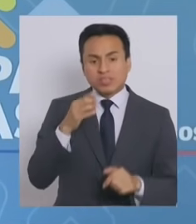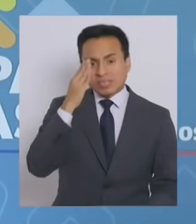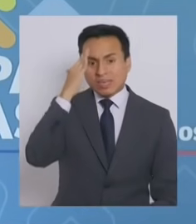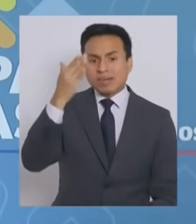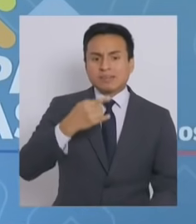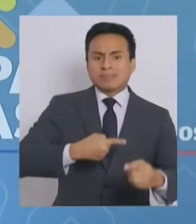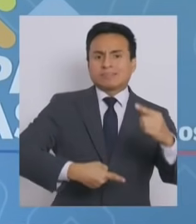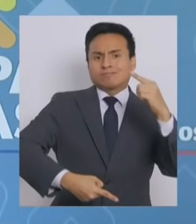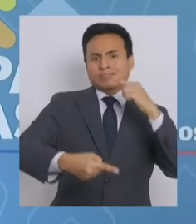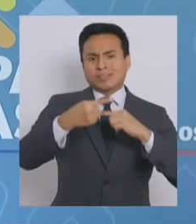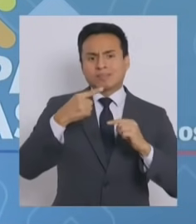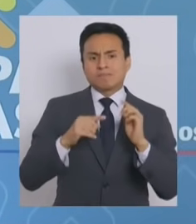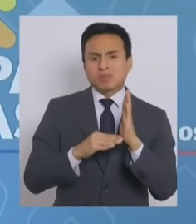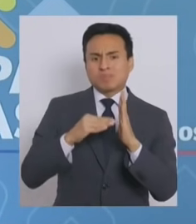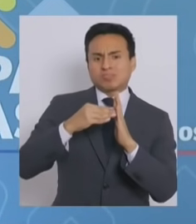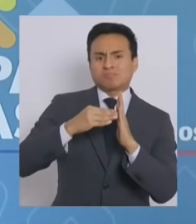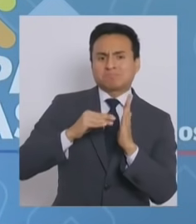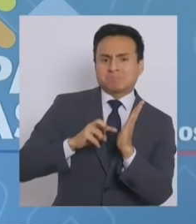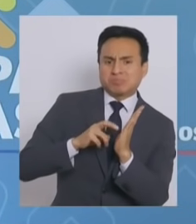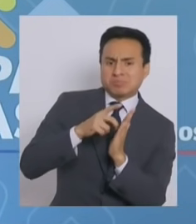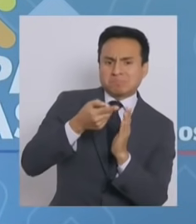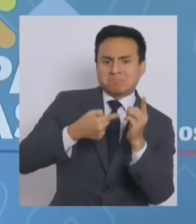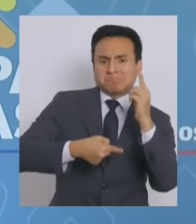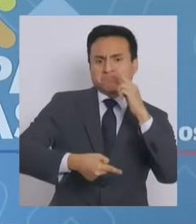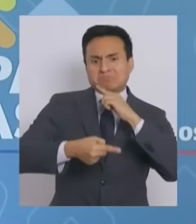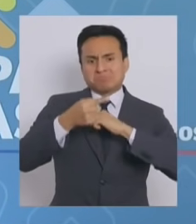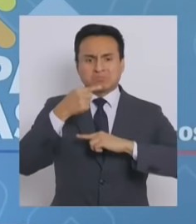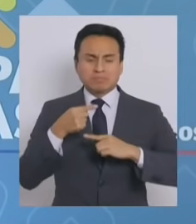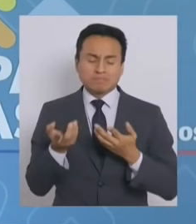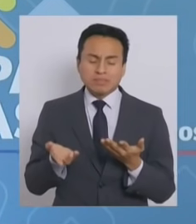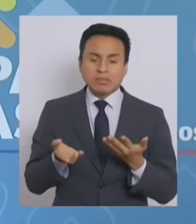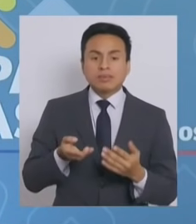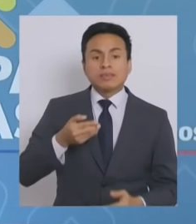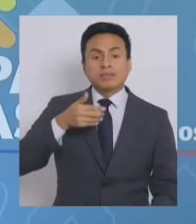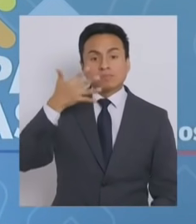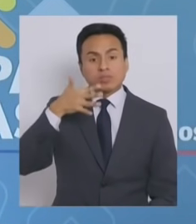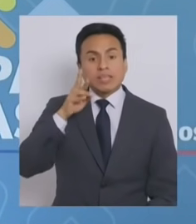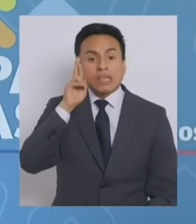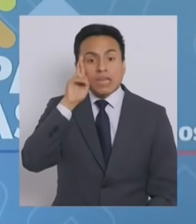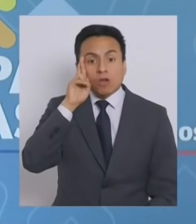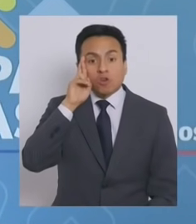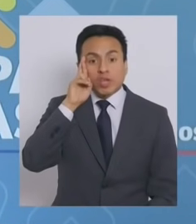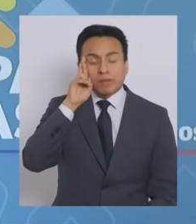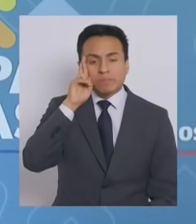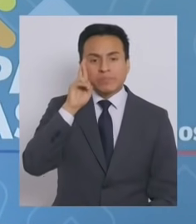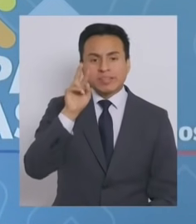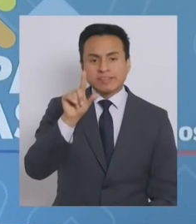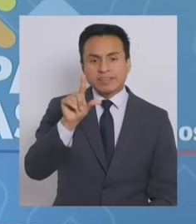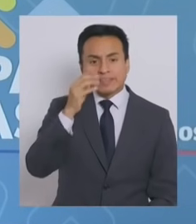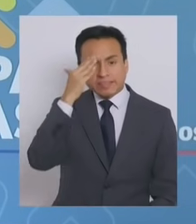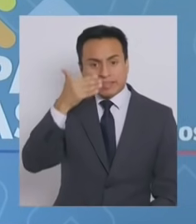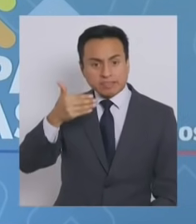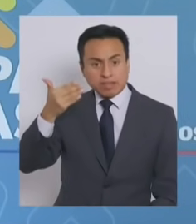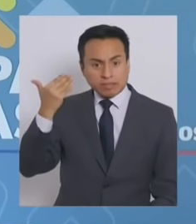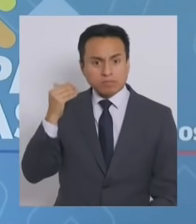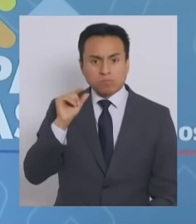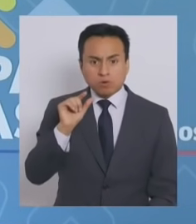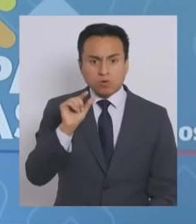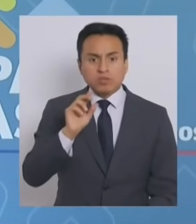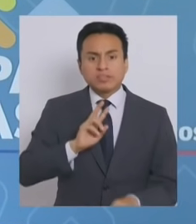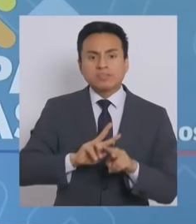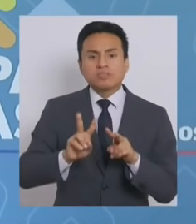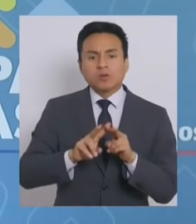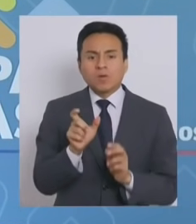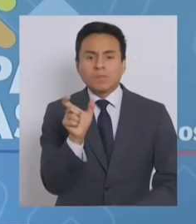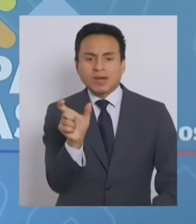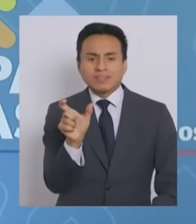en el plan paso a paso por lo tanto es importante recordar que solo hace siete días se implementó el